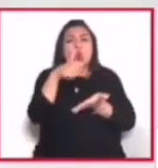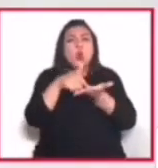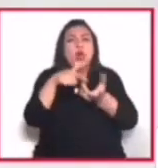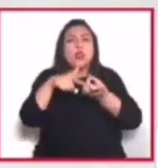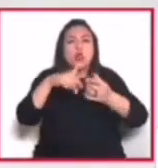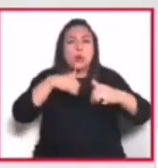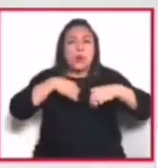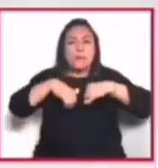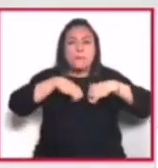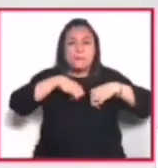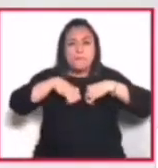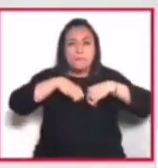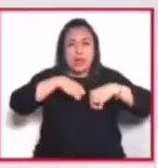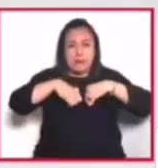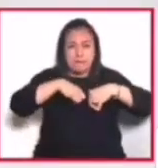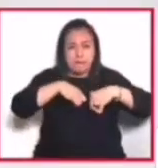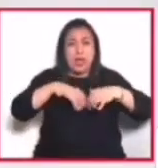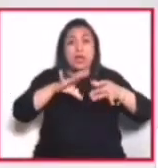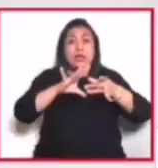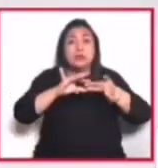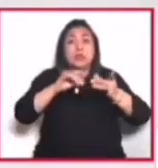mapita que te muestra